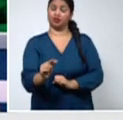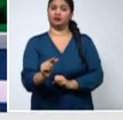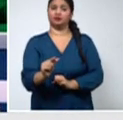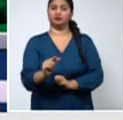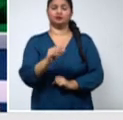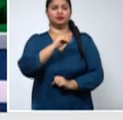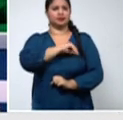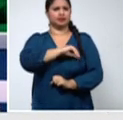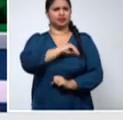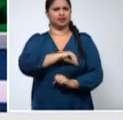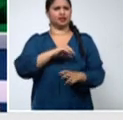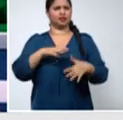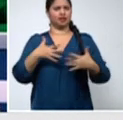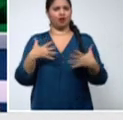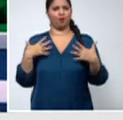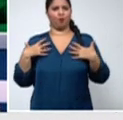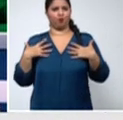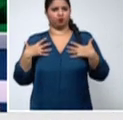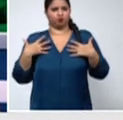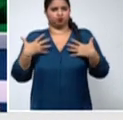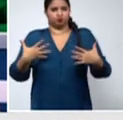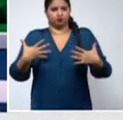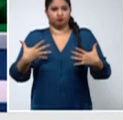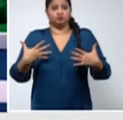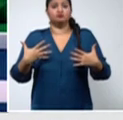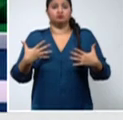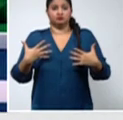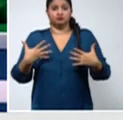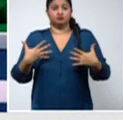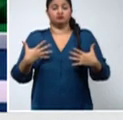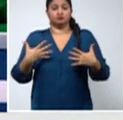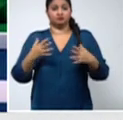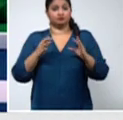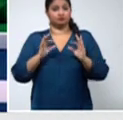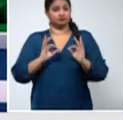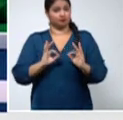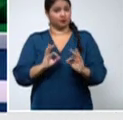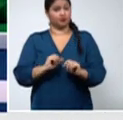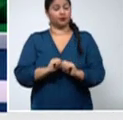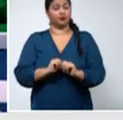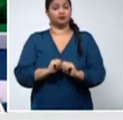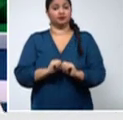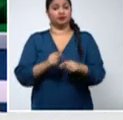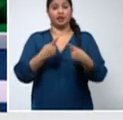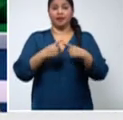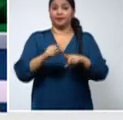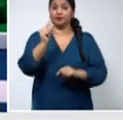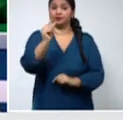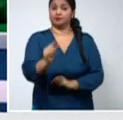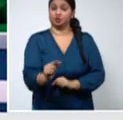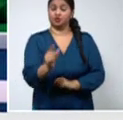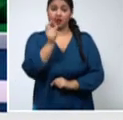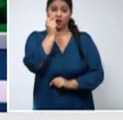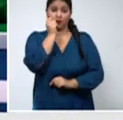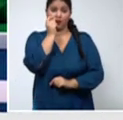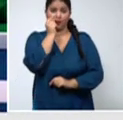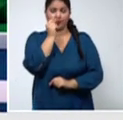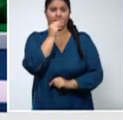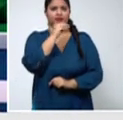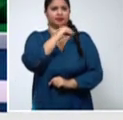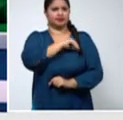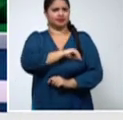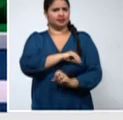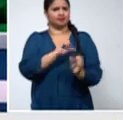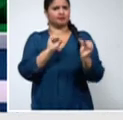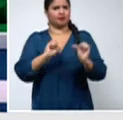era inflamación, edemas en miembros inferiores, no obstante sí tenía ya algunas manifestaciones respiratorias y